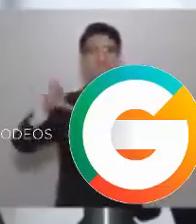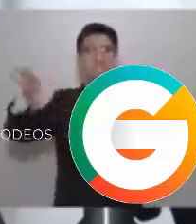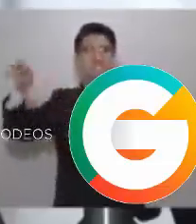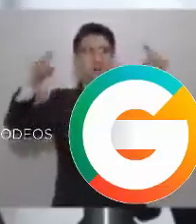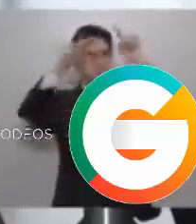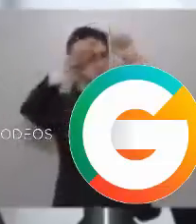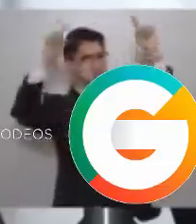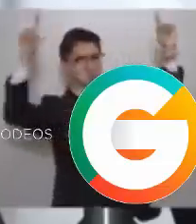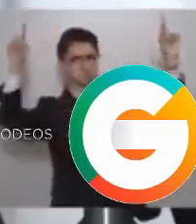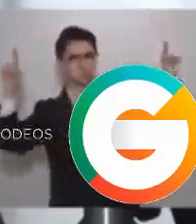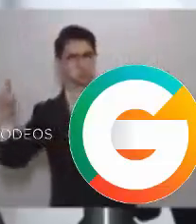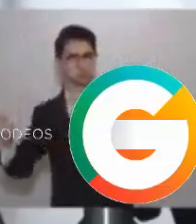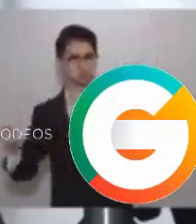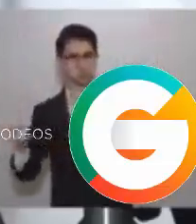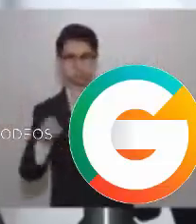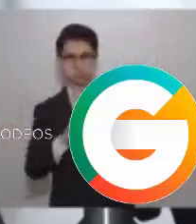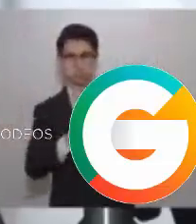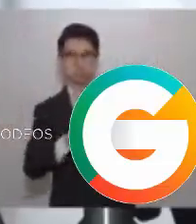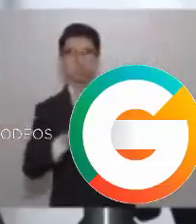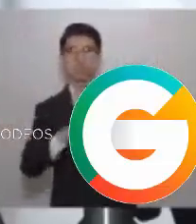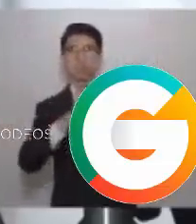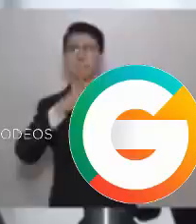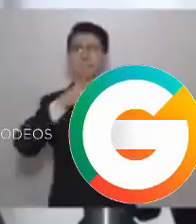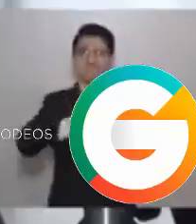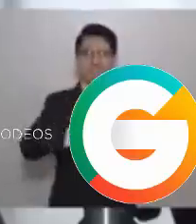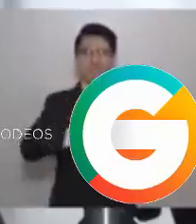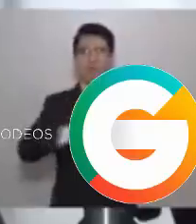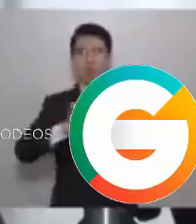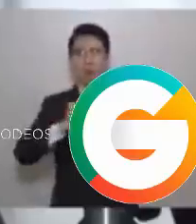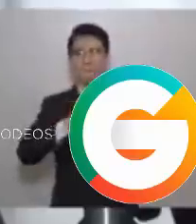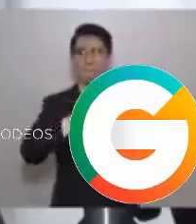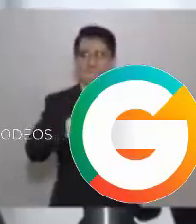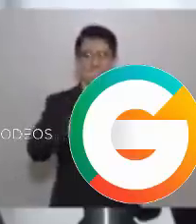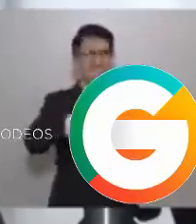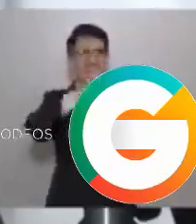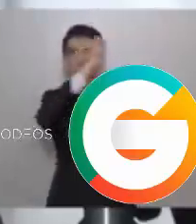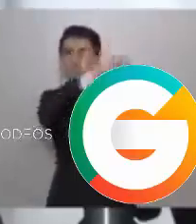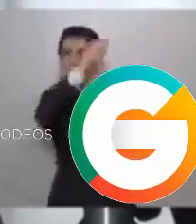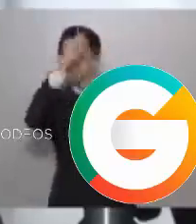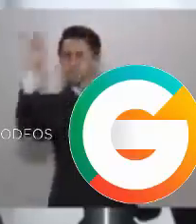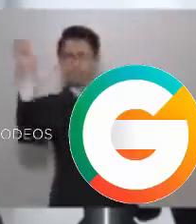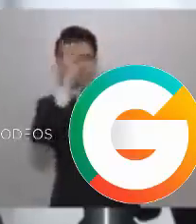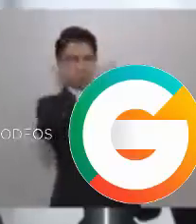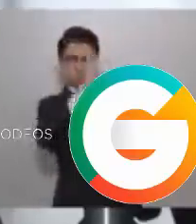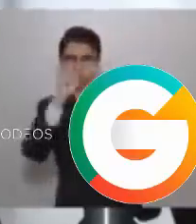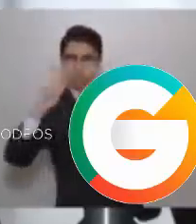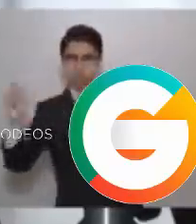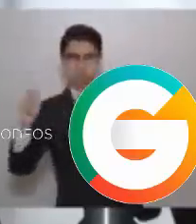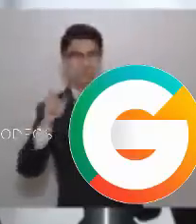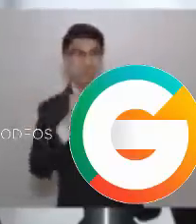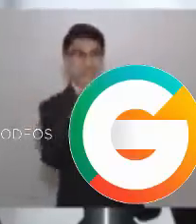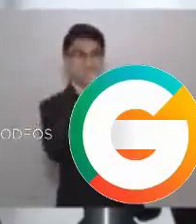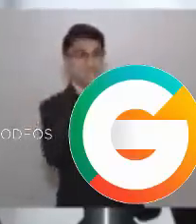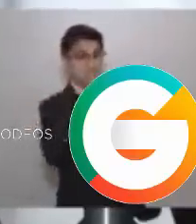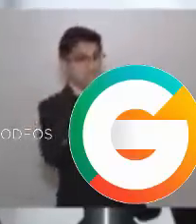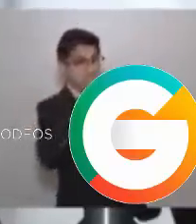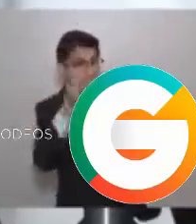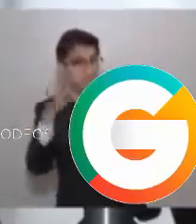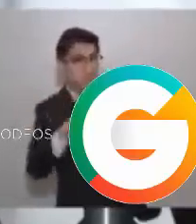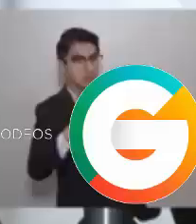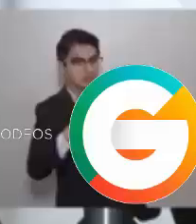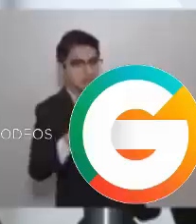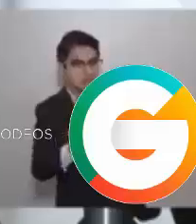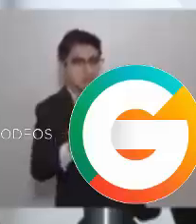de considerar como parte de la investigación y creemos que se debe de agotar y, por lo pronto, tomarse